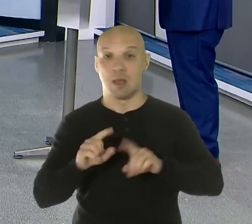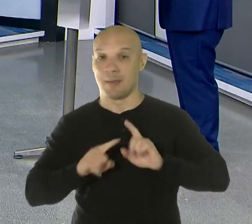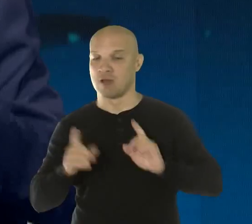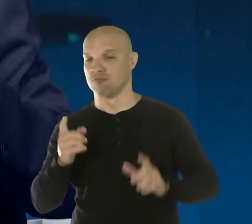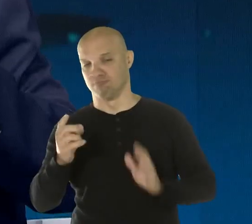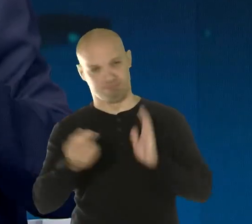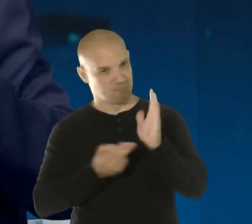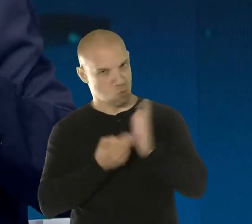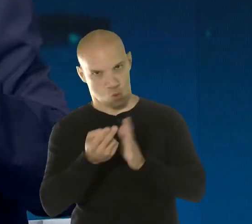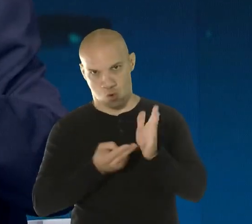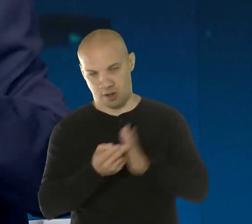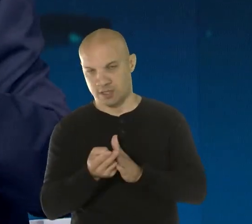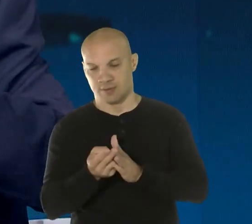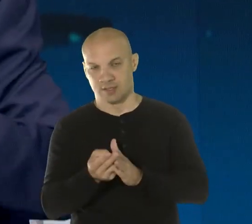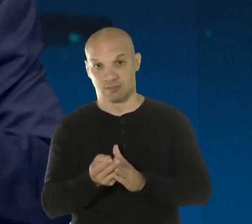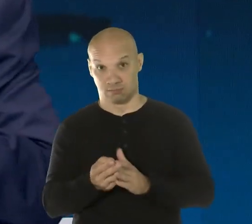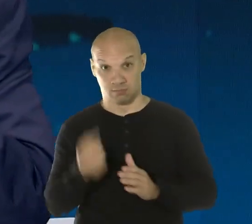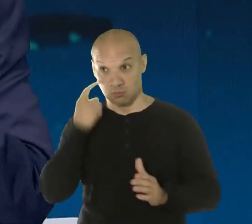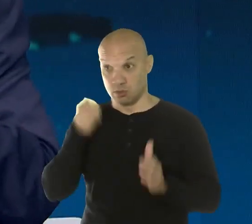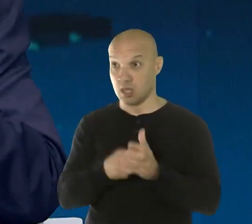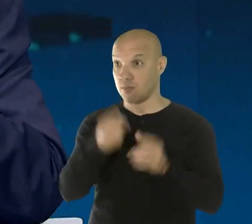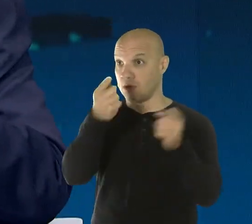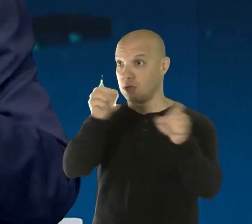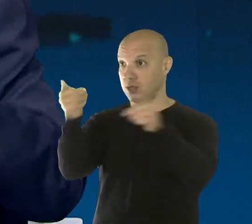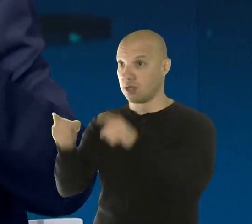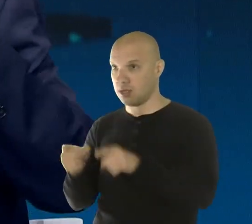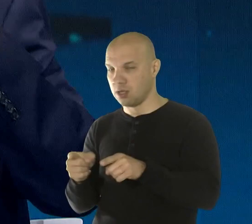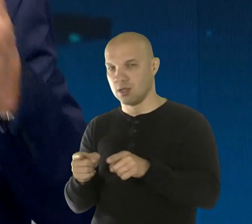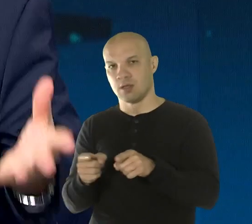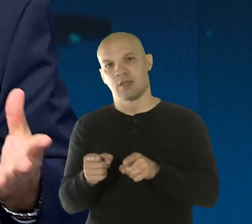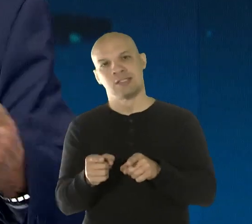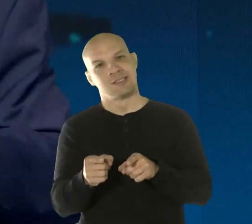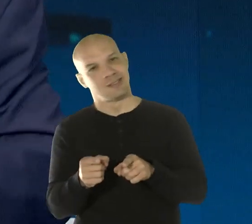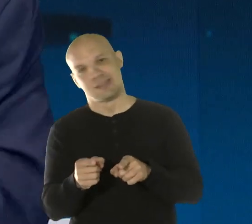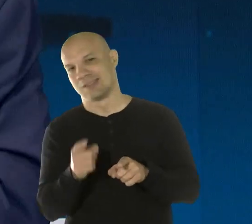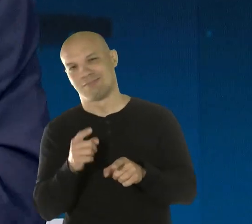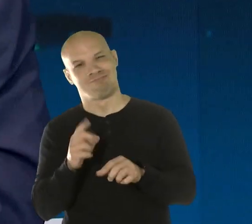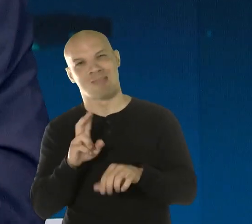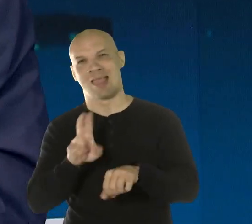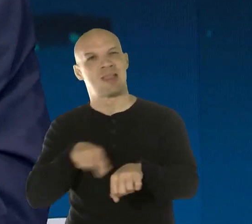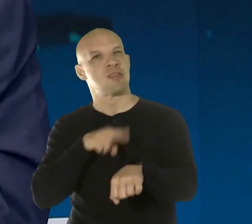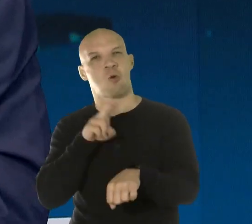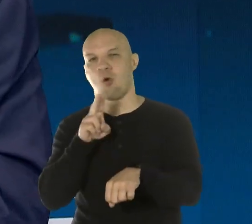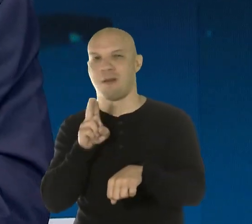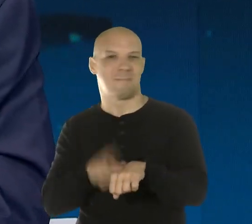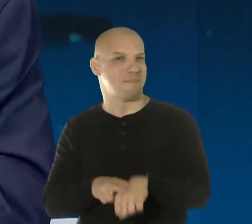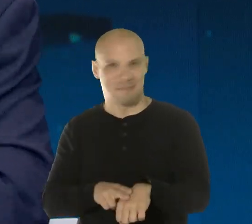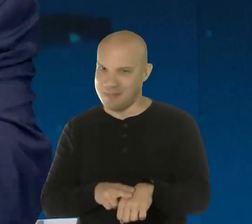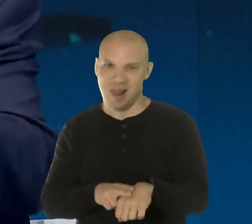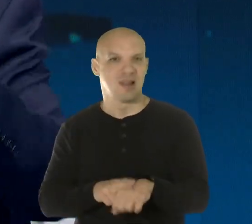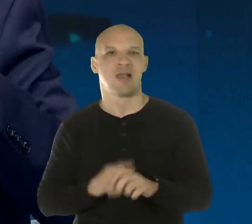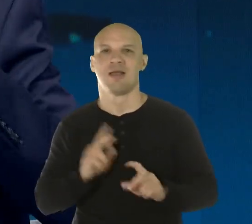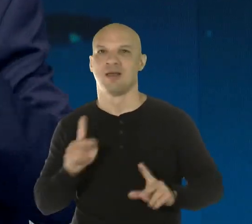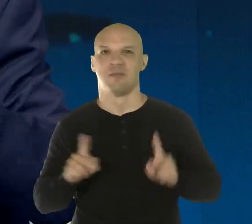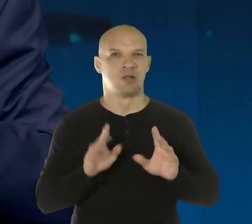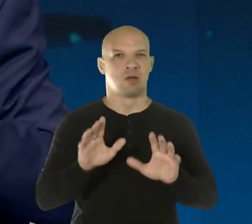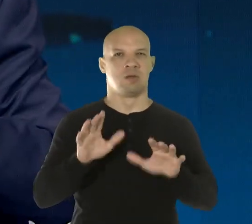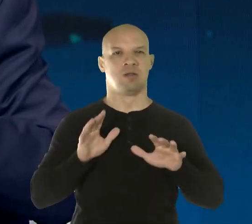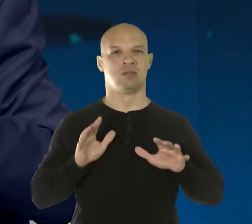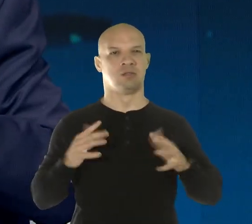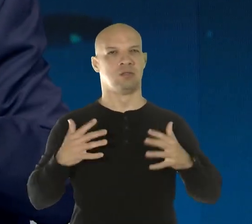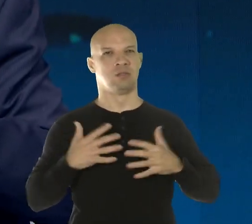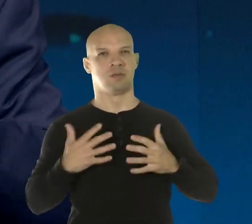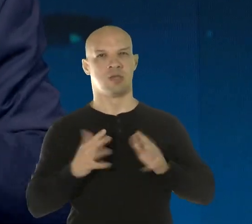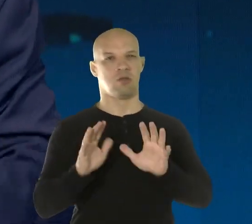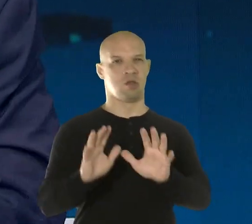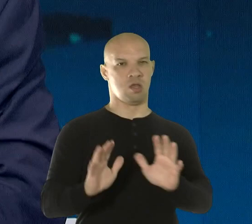pasan estas cosas, pues hasta cierto punto sí tiene que haber, va a haber, incluso hasta por naturaleza, va a haber la reacción es ser un poco más